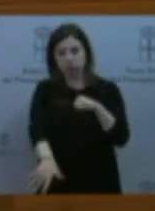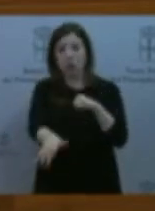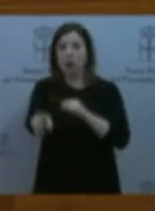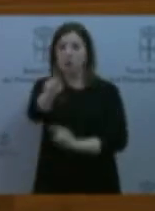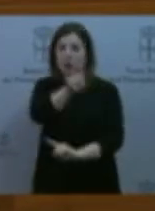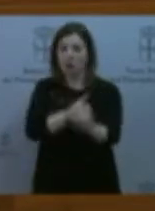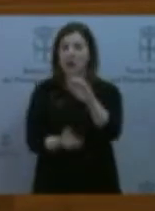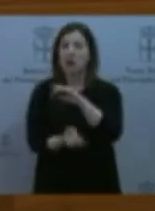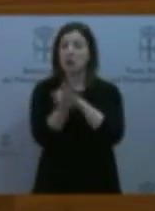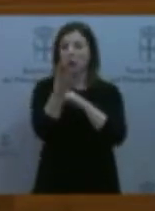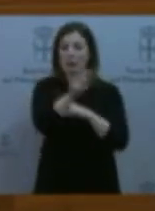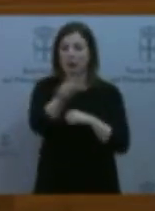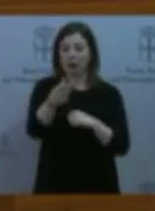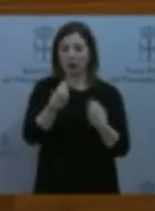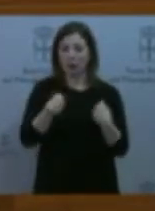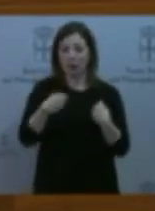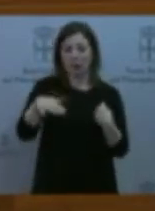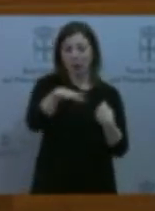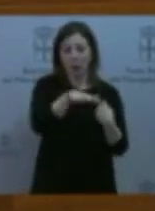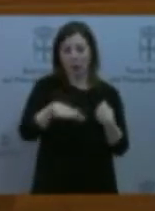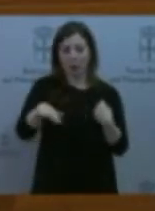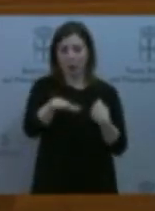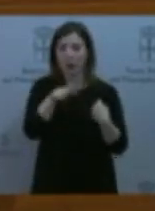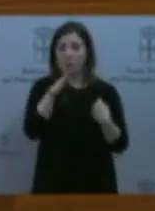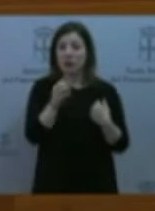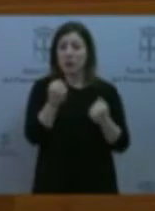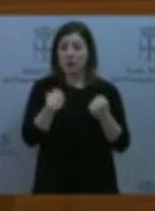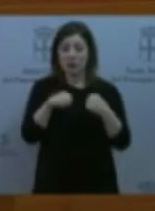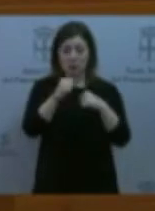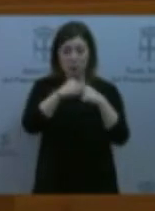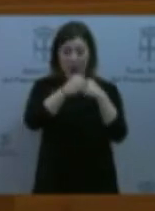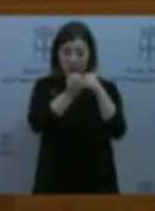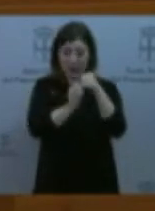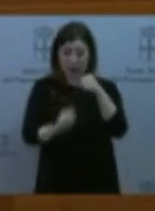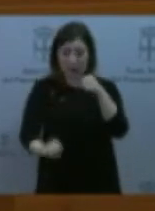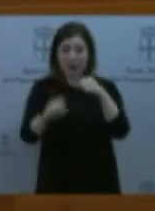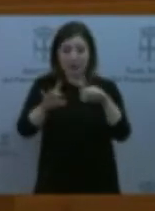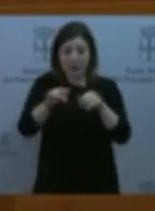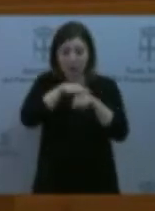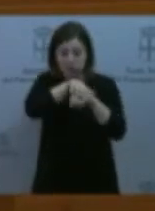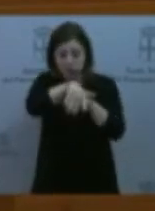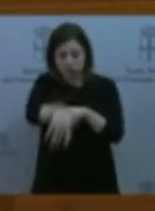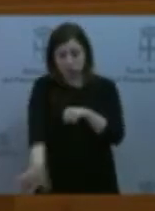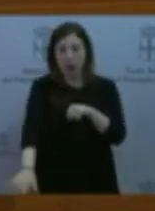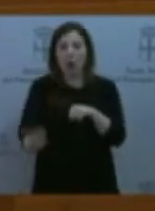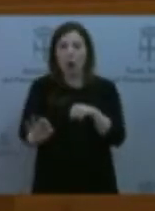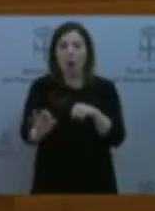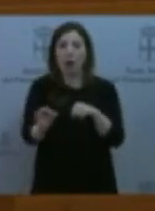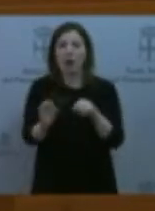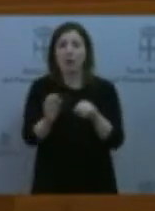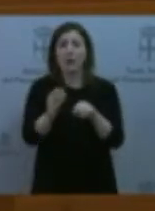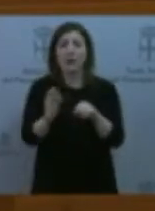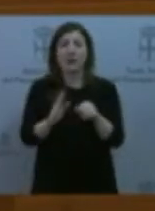Que esos deslizamientos de laderas, que esos arrastres de tierra, que esa pérdida de material vegetal, que esa erosión que nos empobrece,